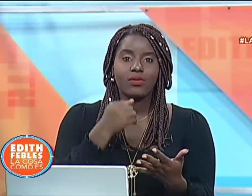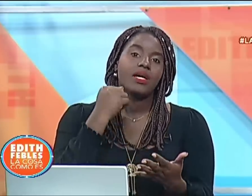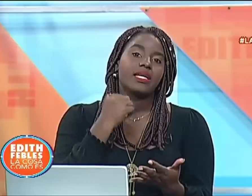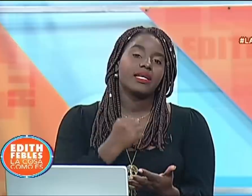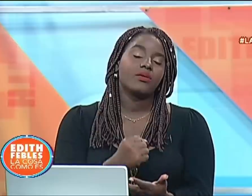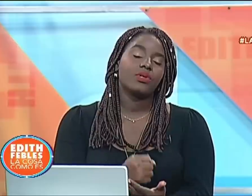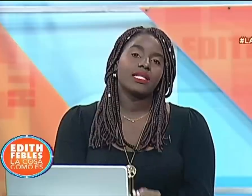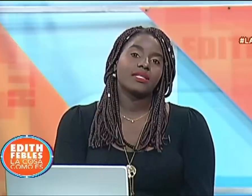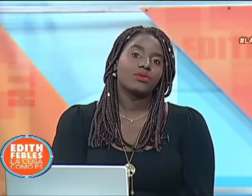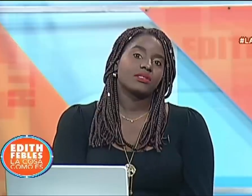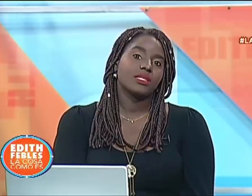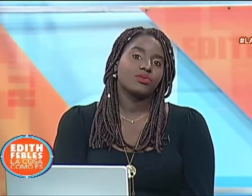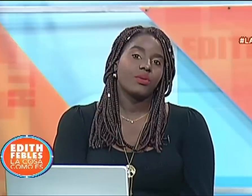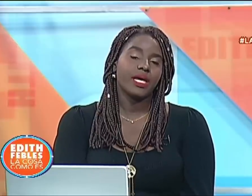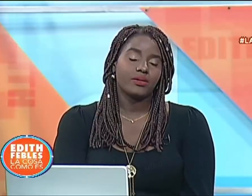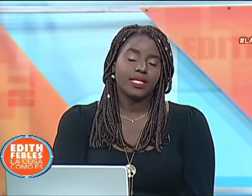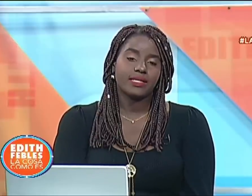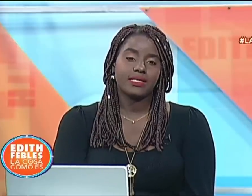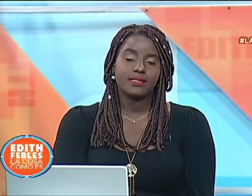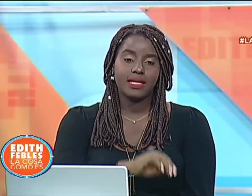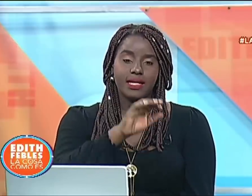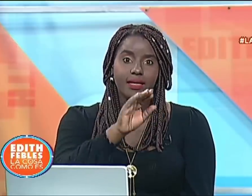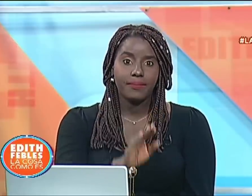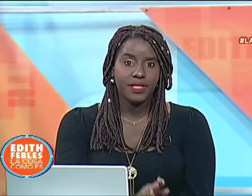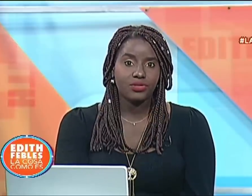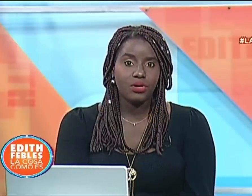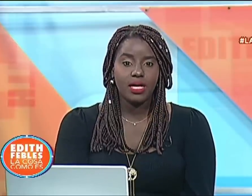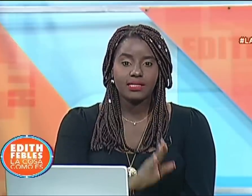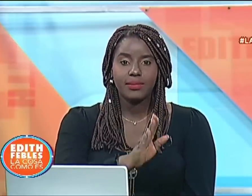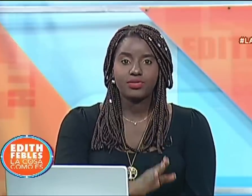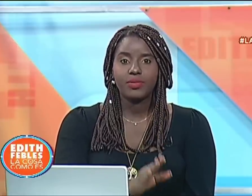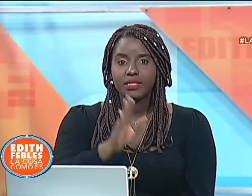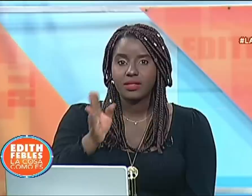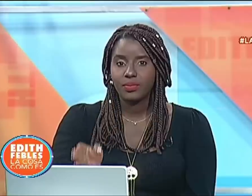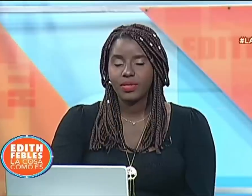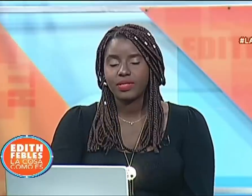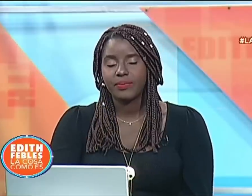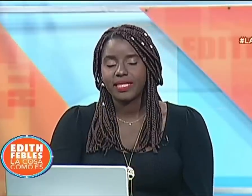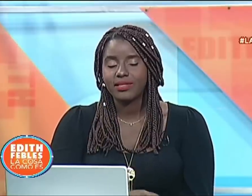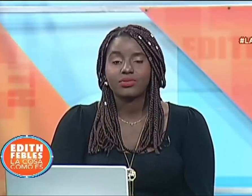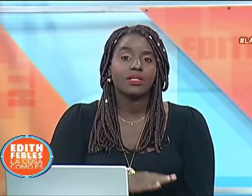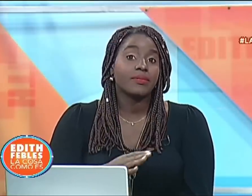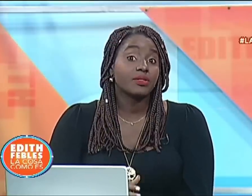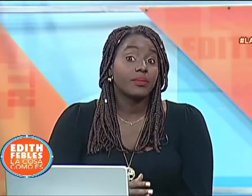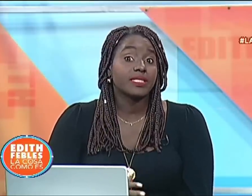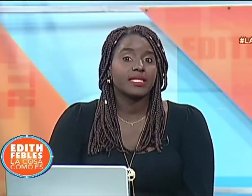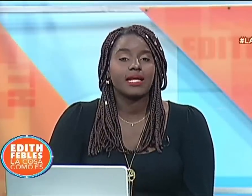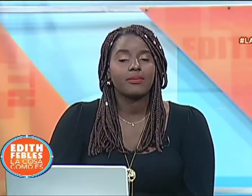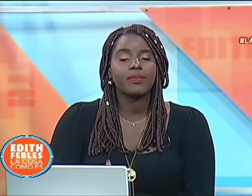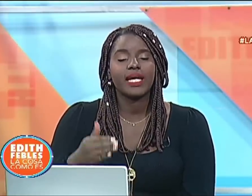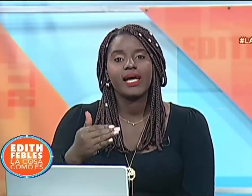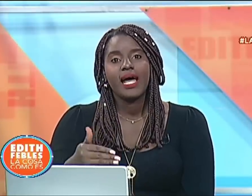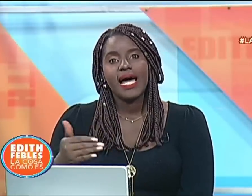recalcado que una de las cosas de su gobierno es que desde que empezó estableció un Ministerio Público Independiente. Ustedes han visto que el presidente